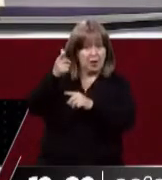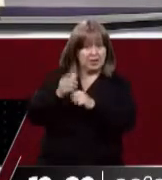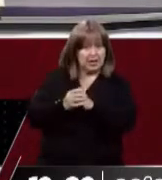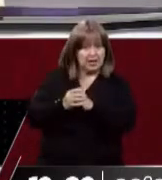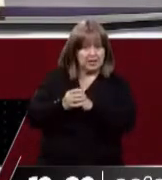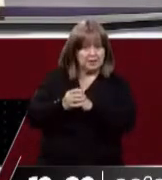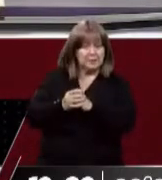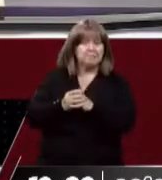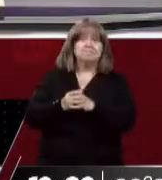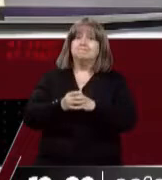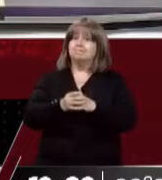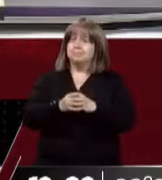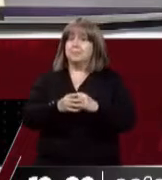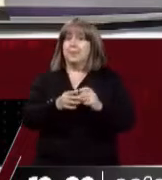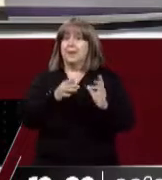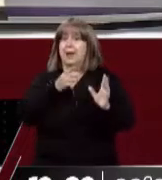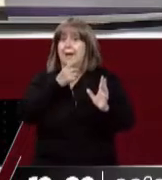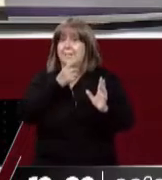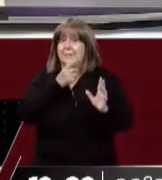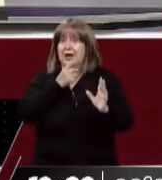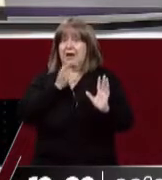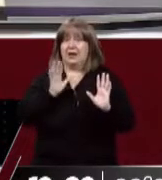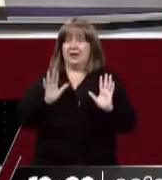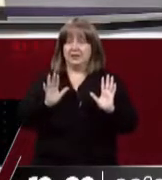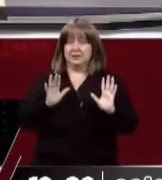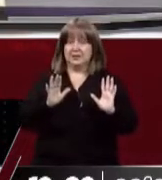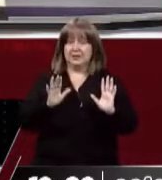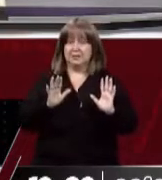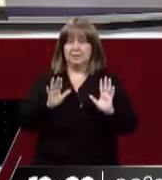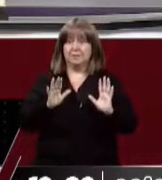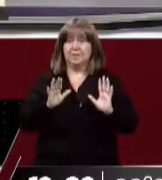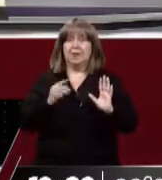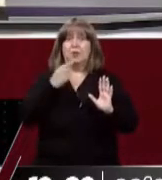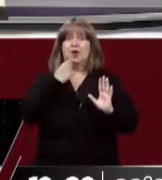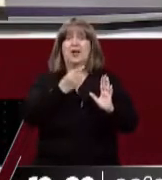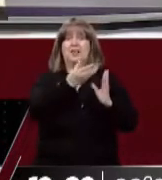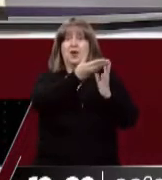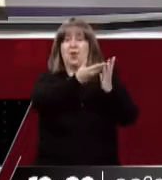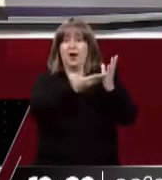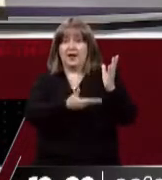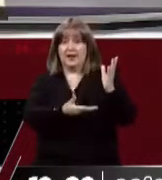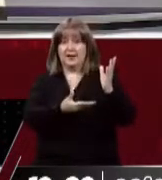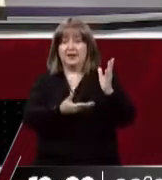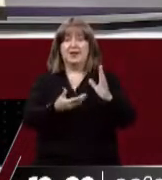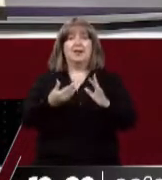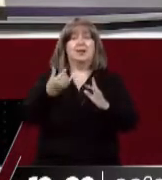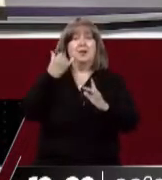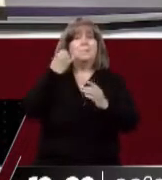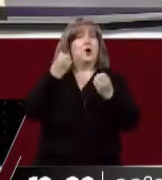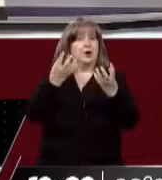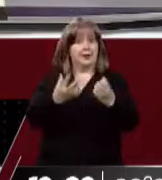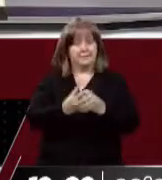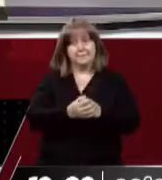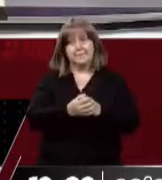importante quizá estamos asistiendo al mayor capítulo después del atentado en cuanto a las revelaciones del incidente de aquel ataque porque